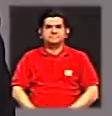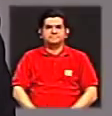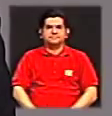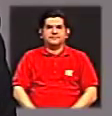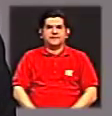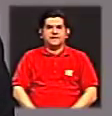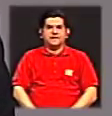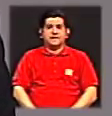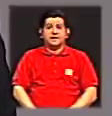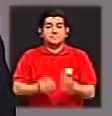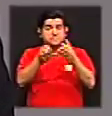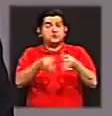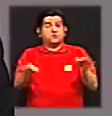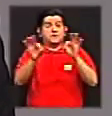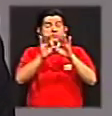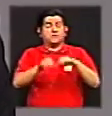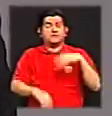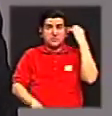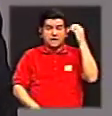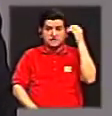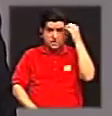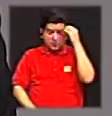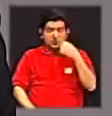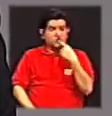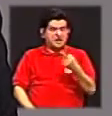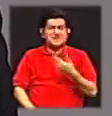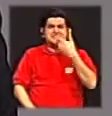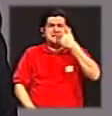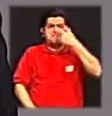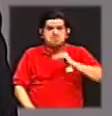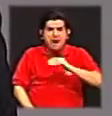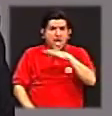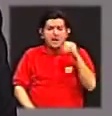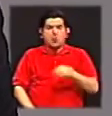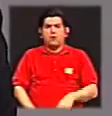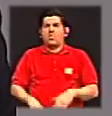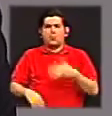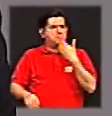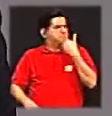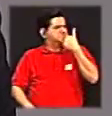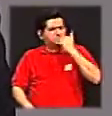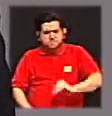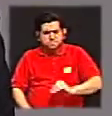son preponderantes las opiniones mal o muy mal. La situación económica